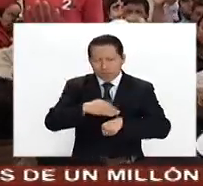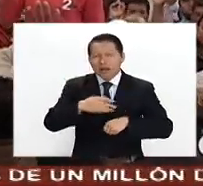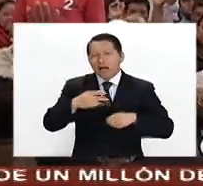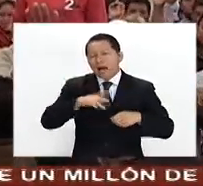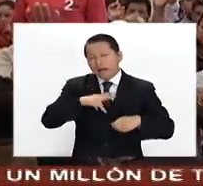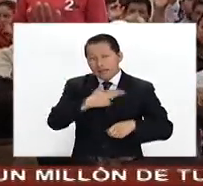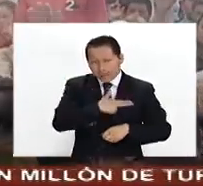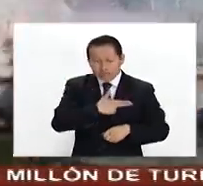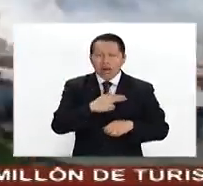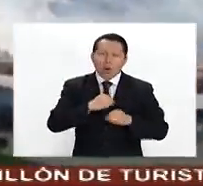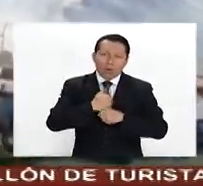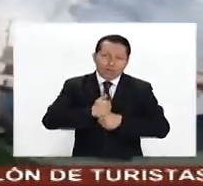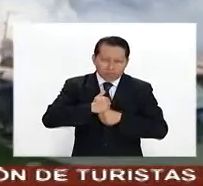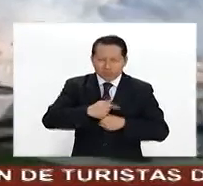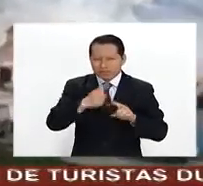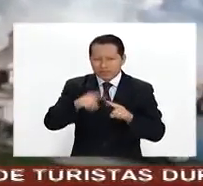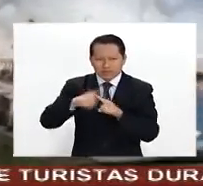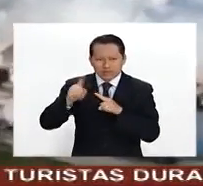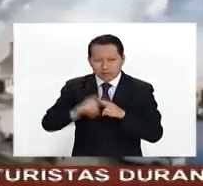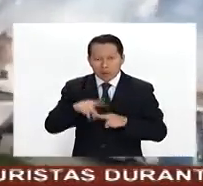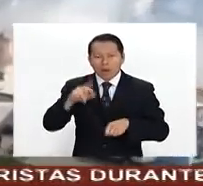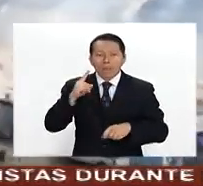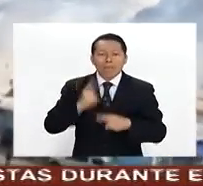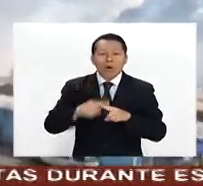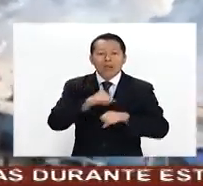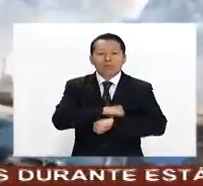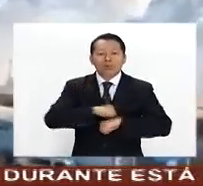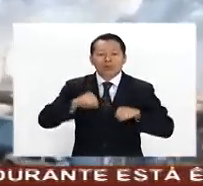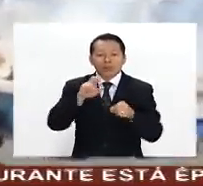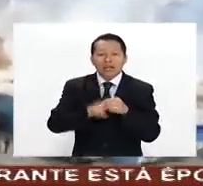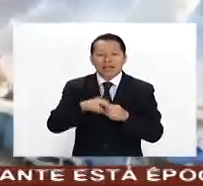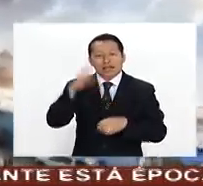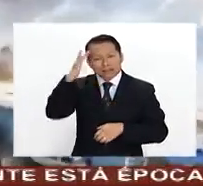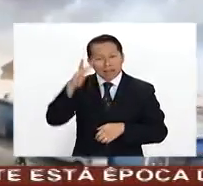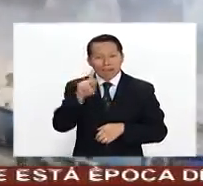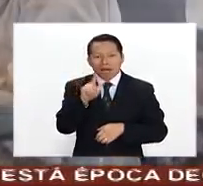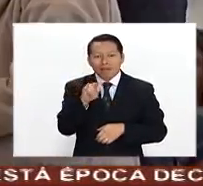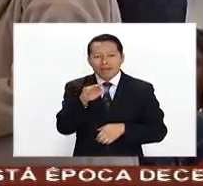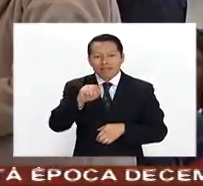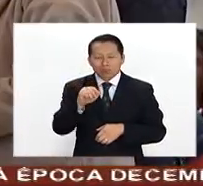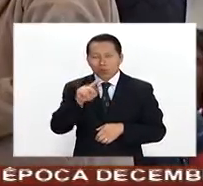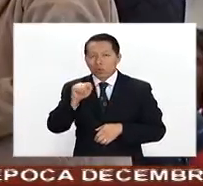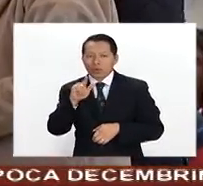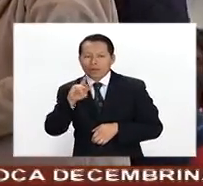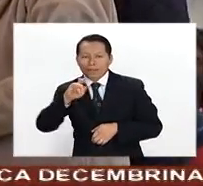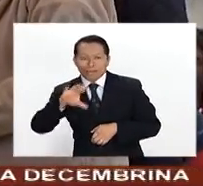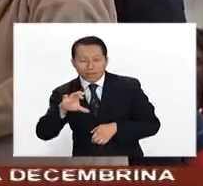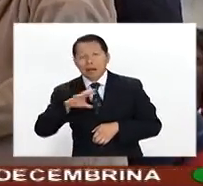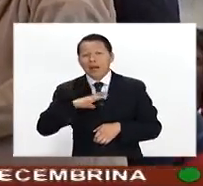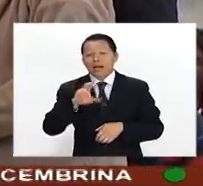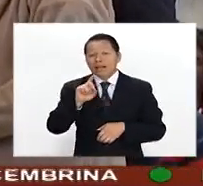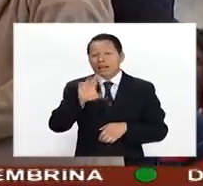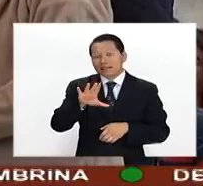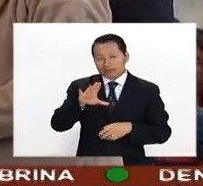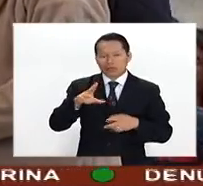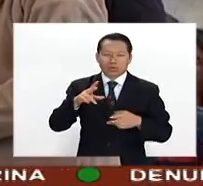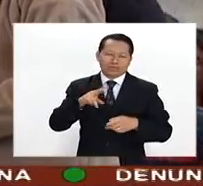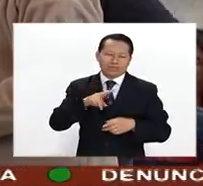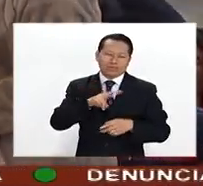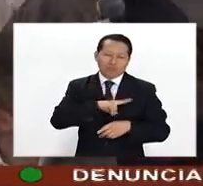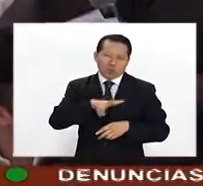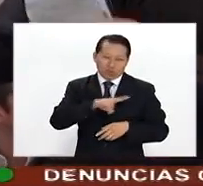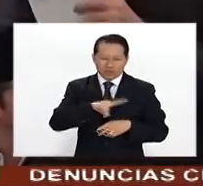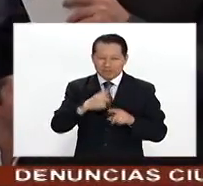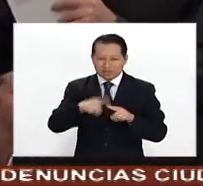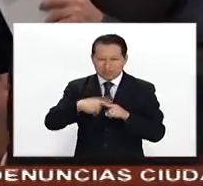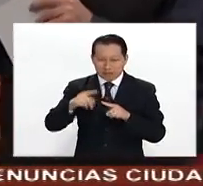que resultaron heridas durante la explosión en el mercado de San Pablito en Tultepec. 35 deudos recibieron en una primera